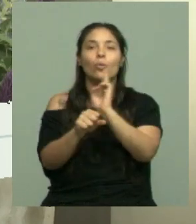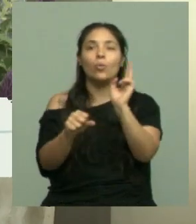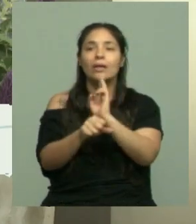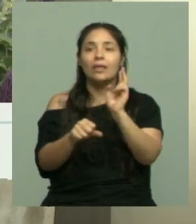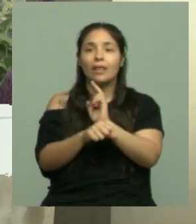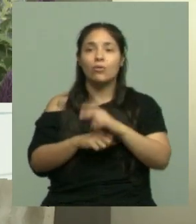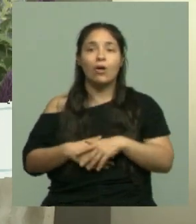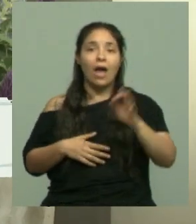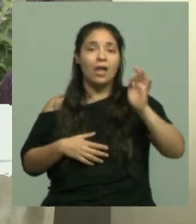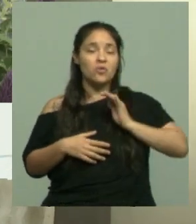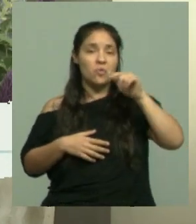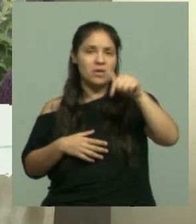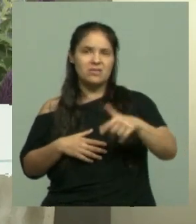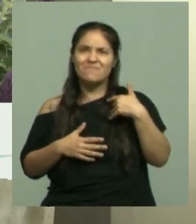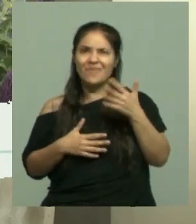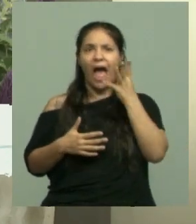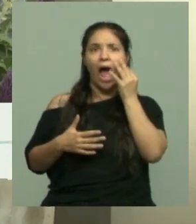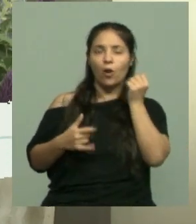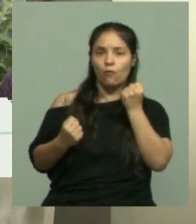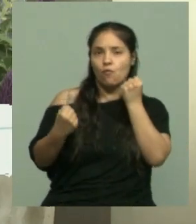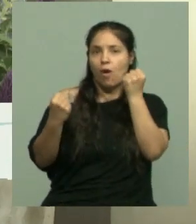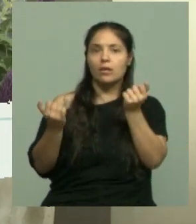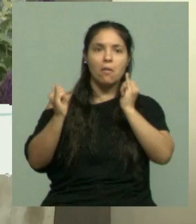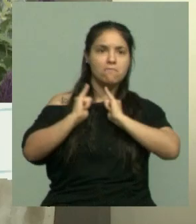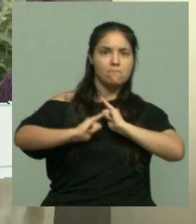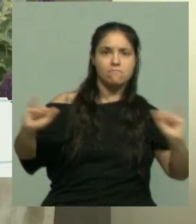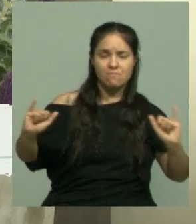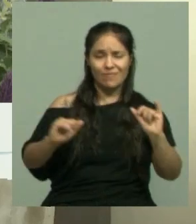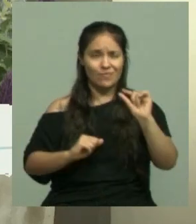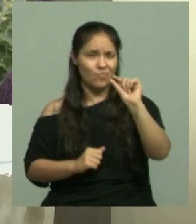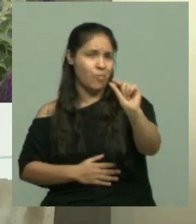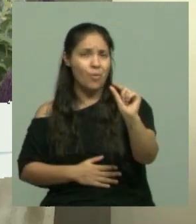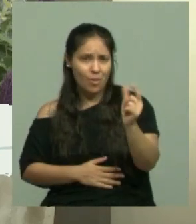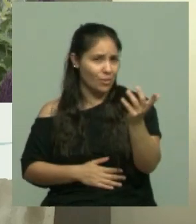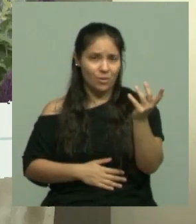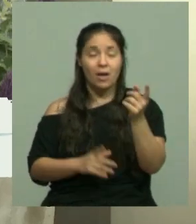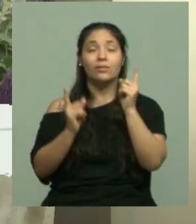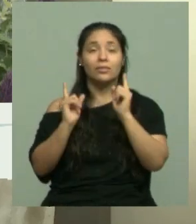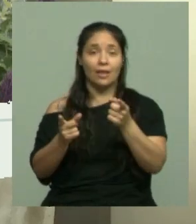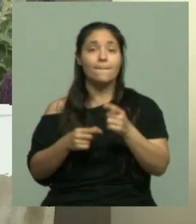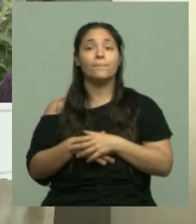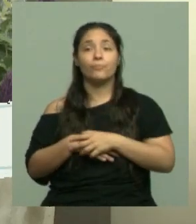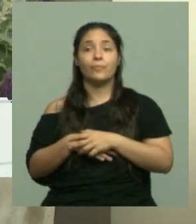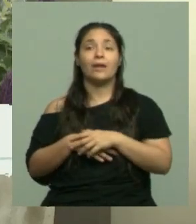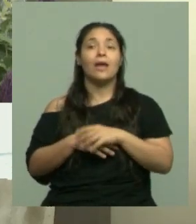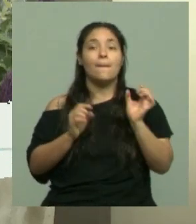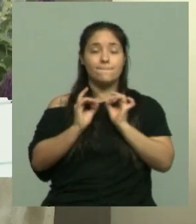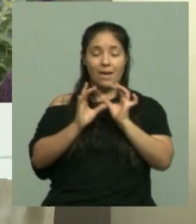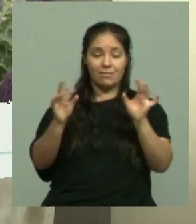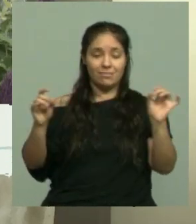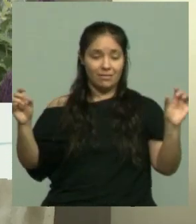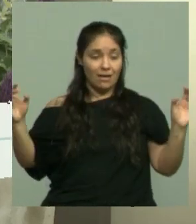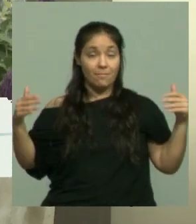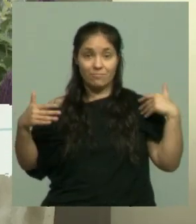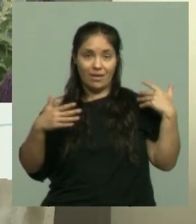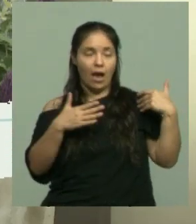sido, en este año han tenido poca fuerza, ¿no? Digo, son cuestiones, también el cuestionamiento que se le hace desde la pandemia a esta parte,